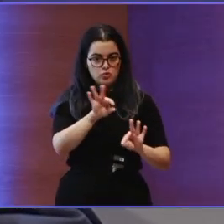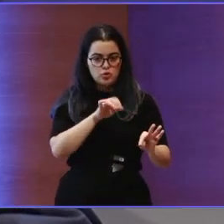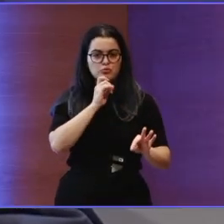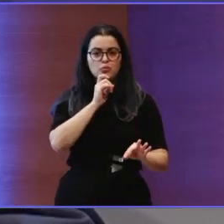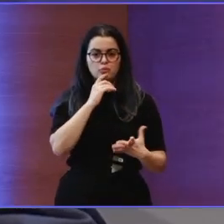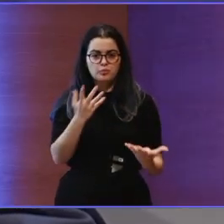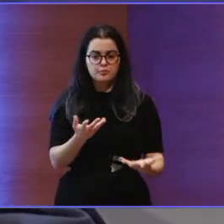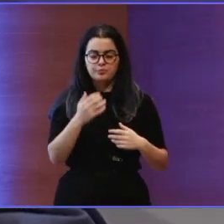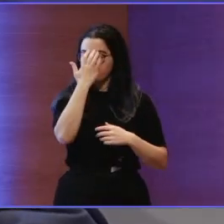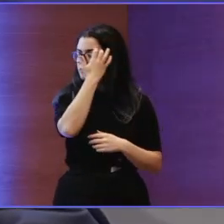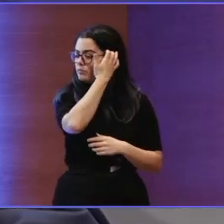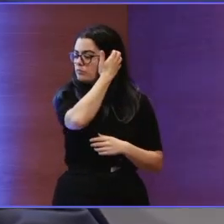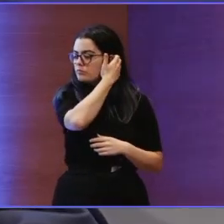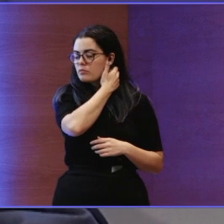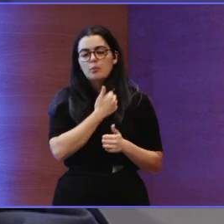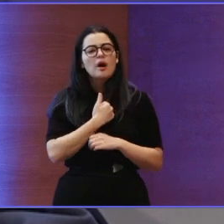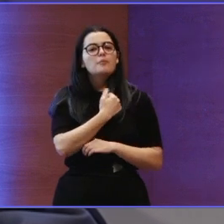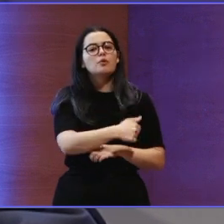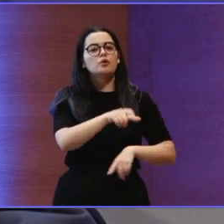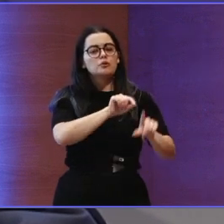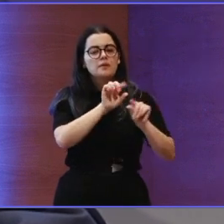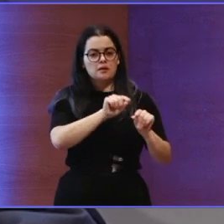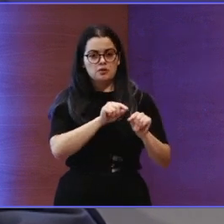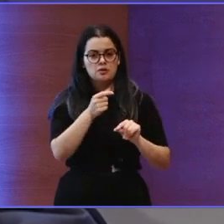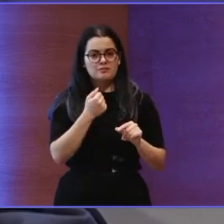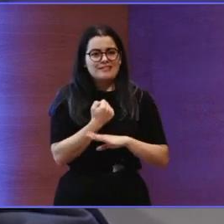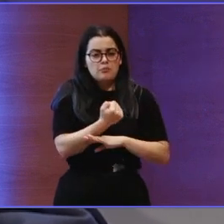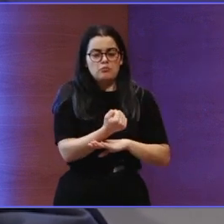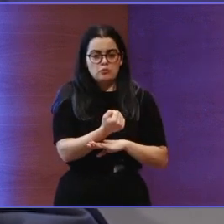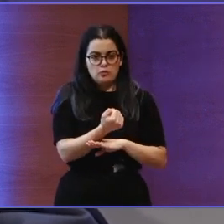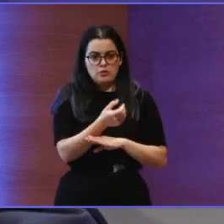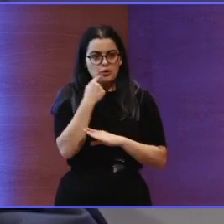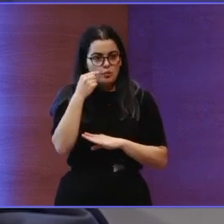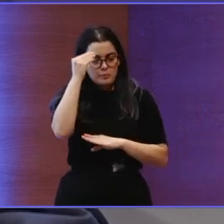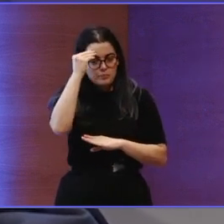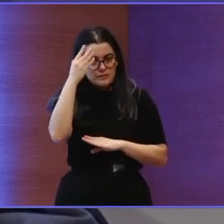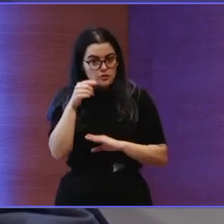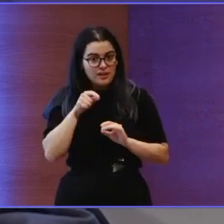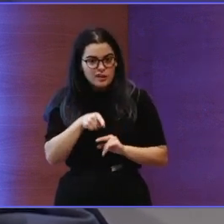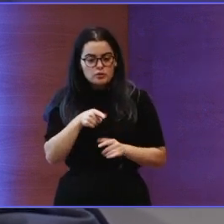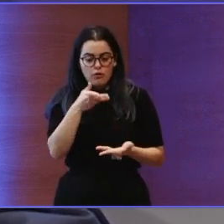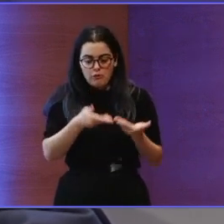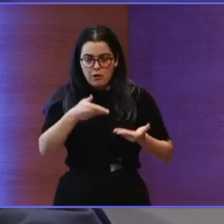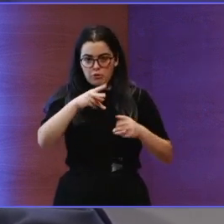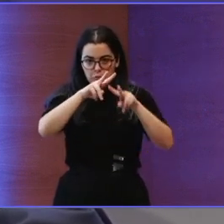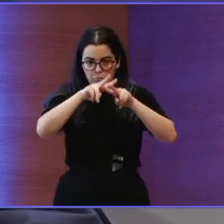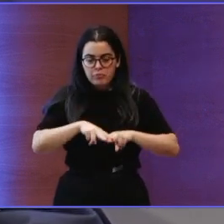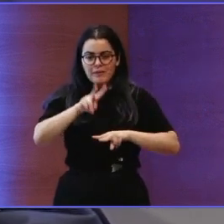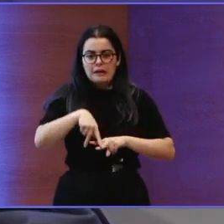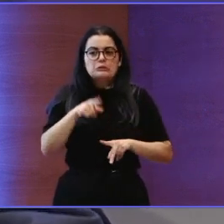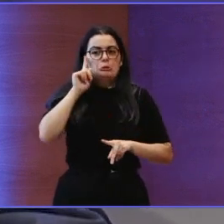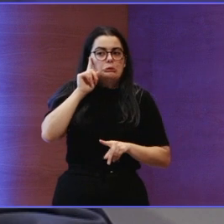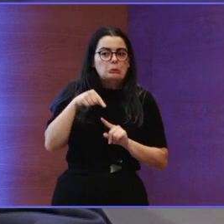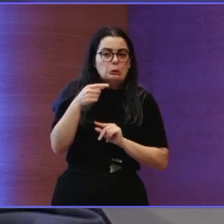para el apoyo en la toma de decisiones para mí es evaluación no sé si es es Es debate o